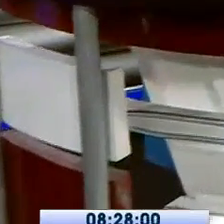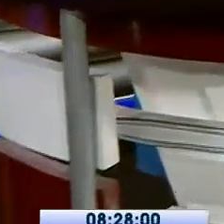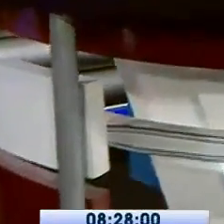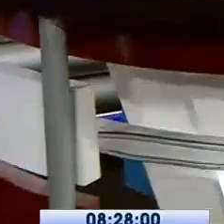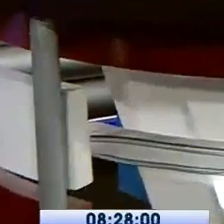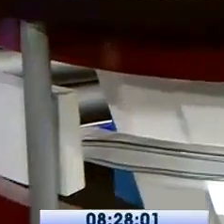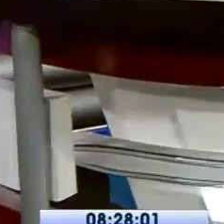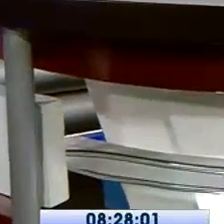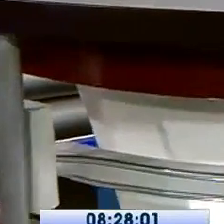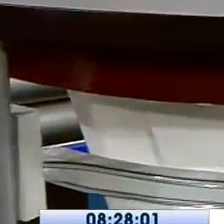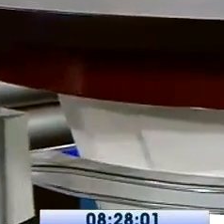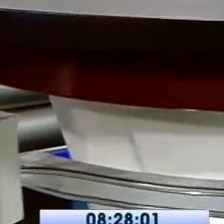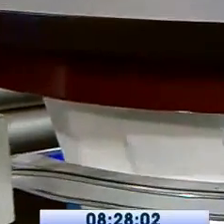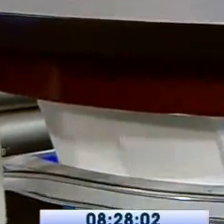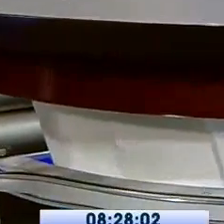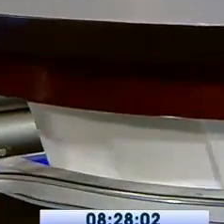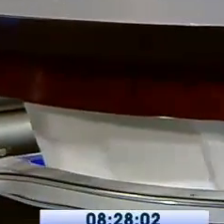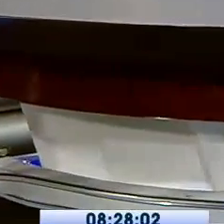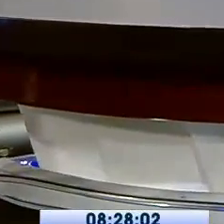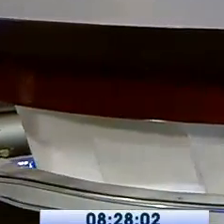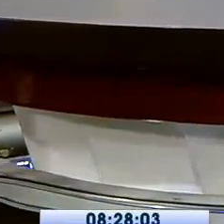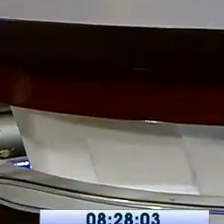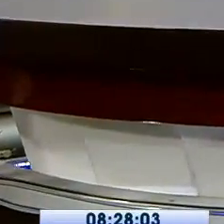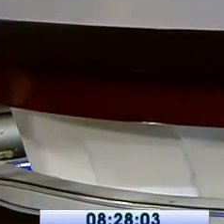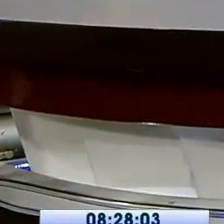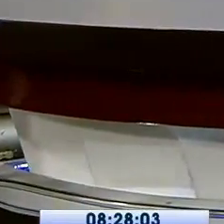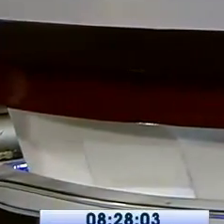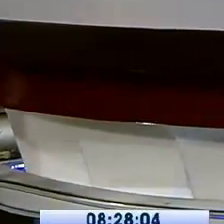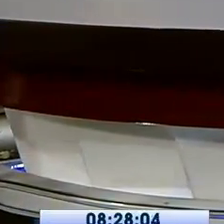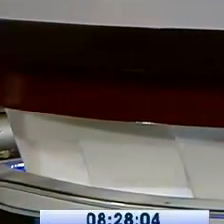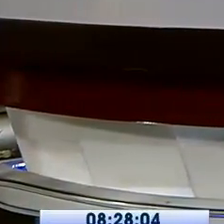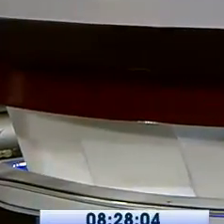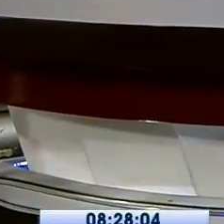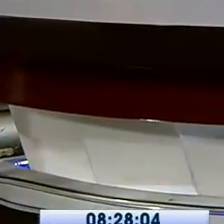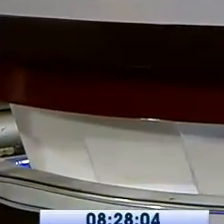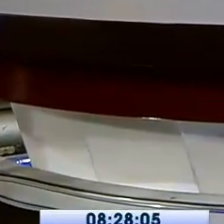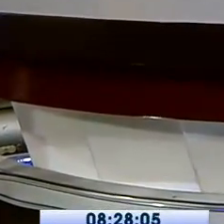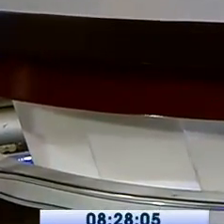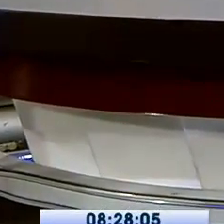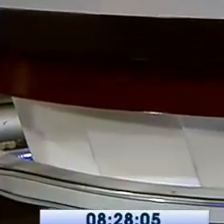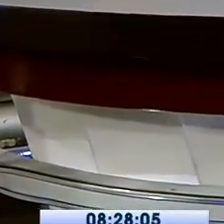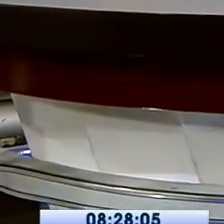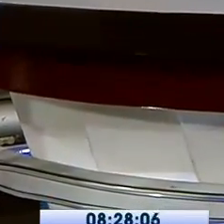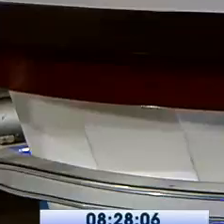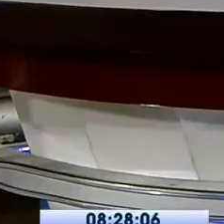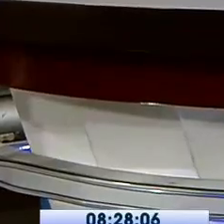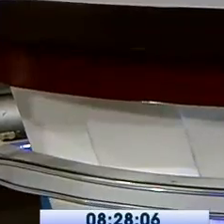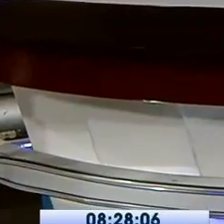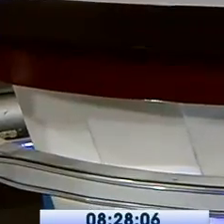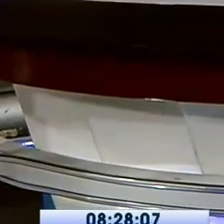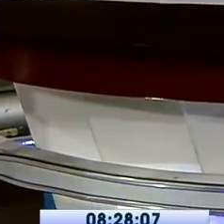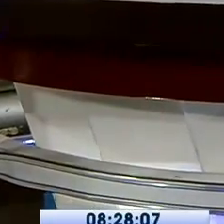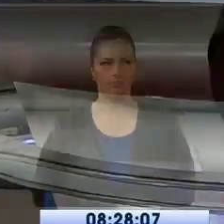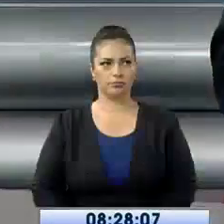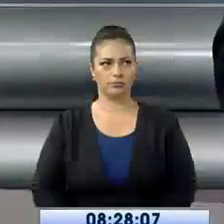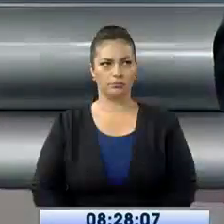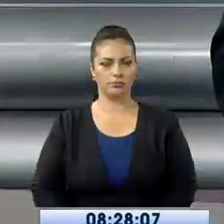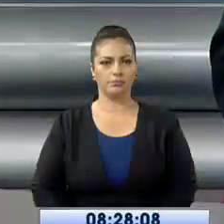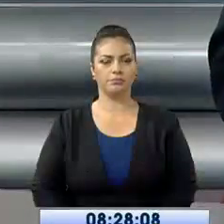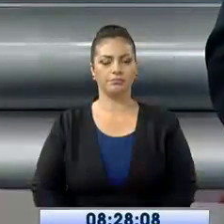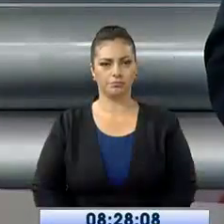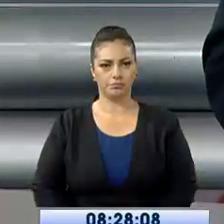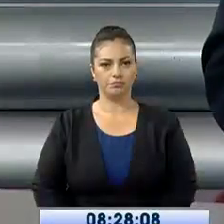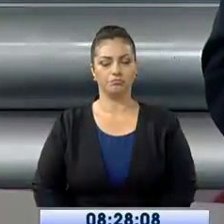Bueno, las investigaciones que determinen y que a este sujeto se le imponga el máximo que la ley permite, con las